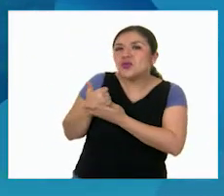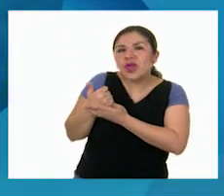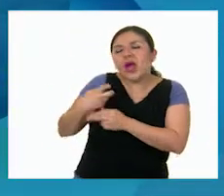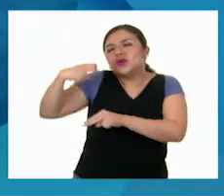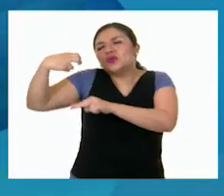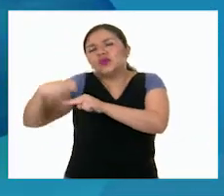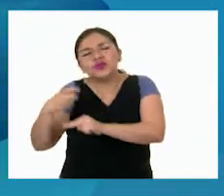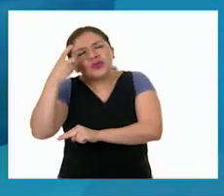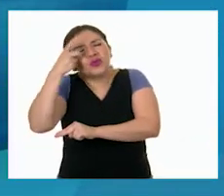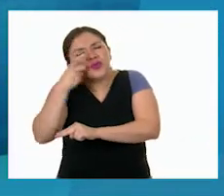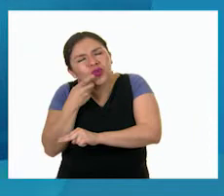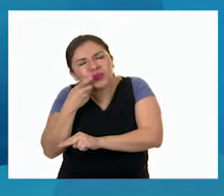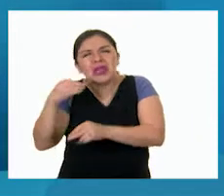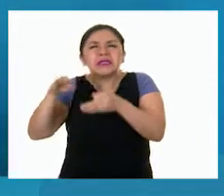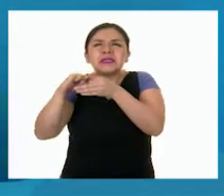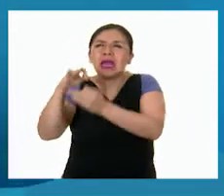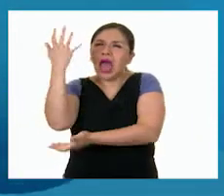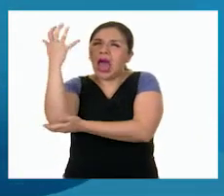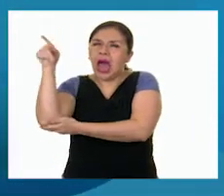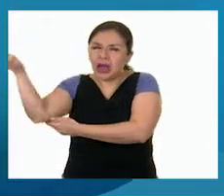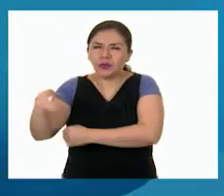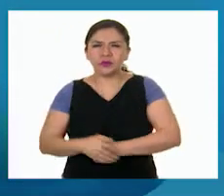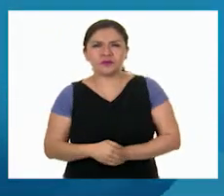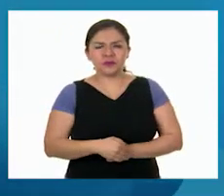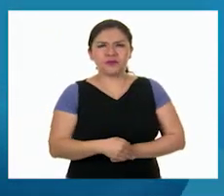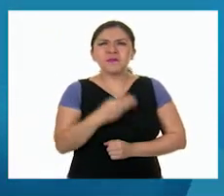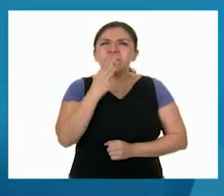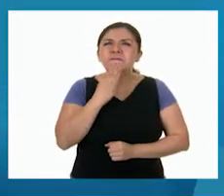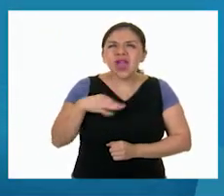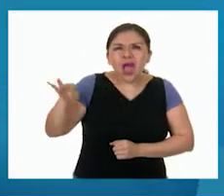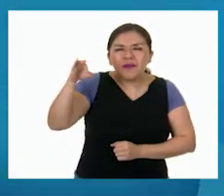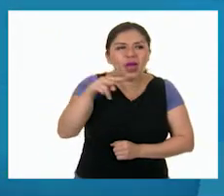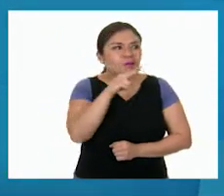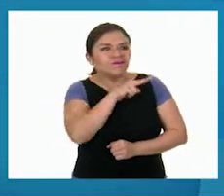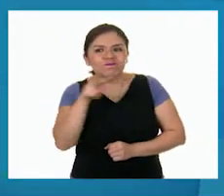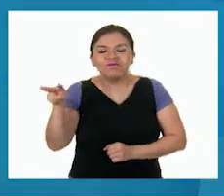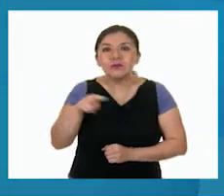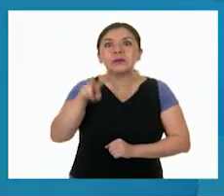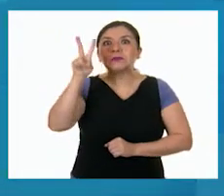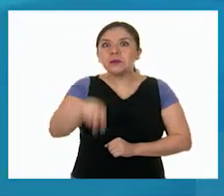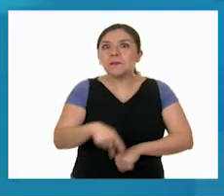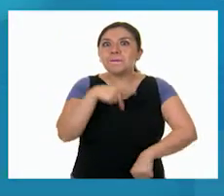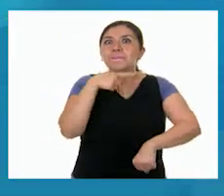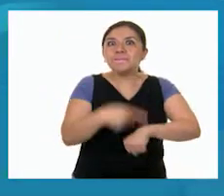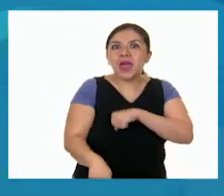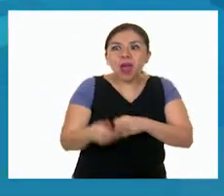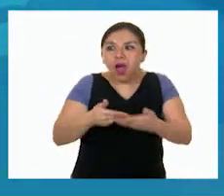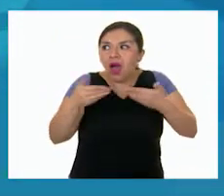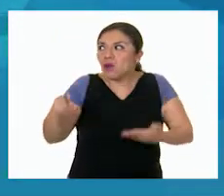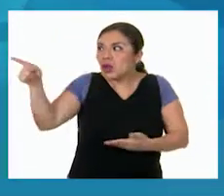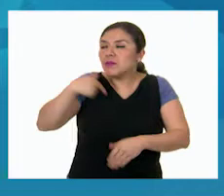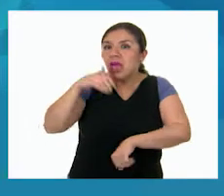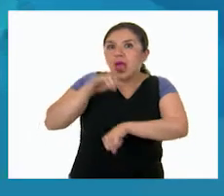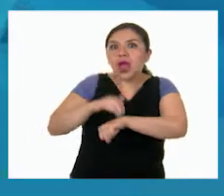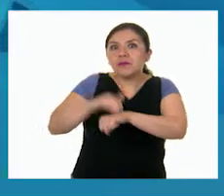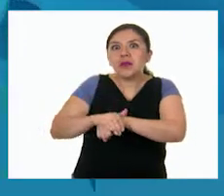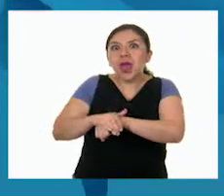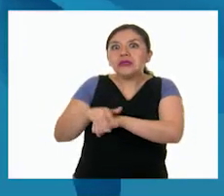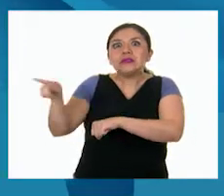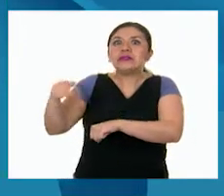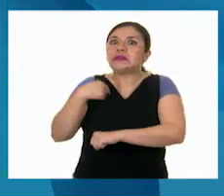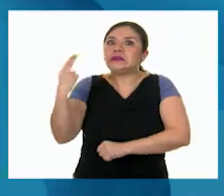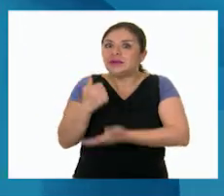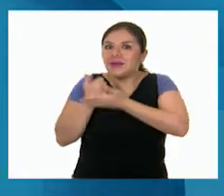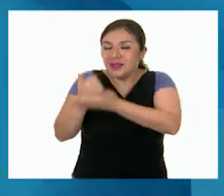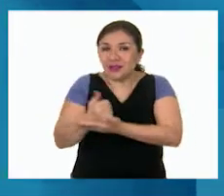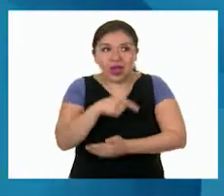en la rama de un árbol próximo. La abejita comprendió enseguida el peligro que esta vez corría su amiga. Cuando